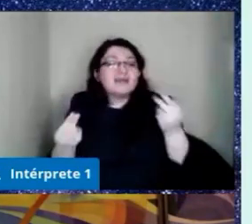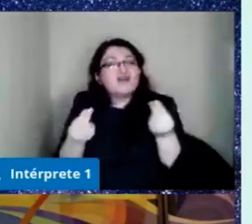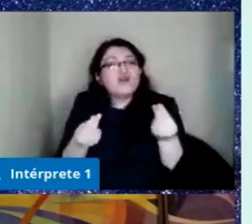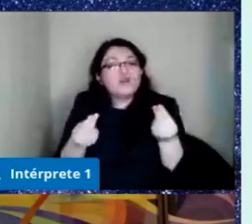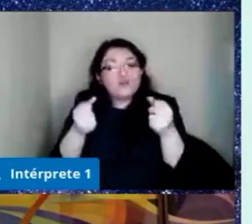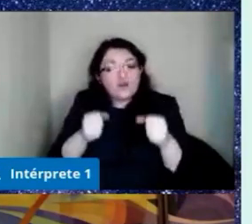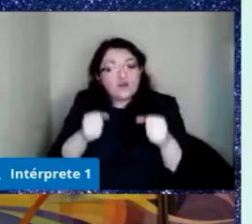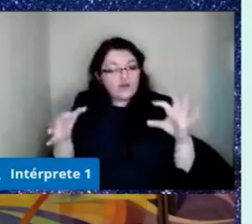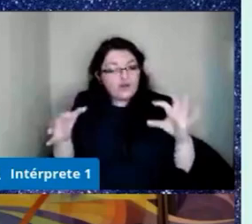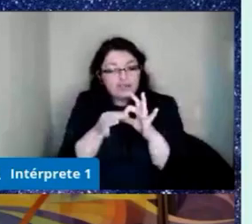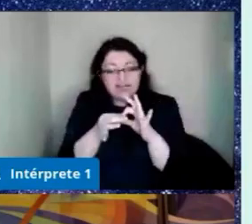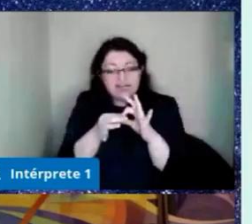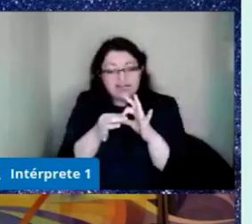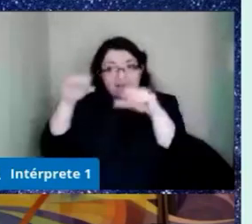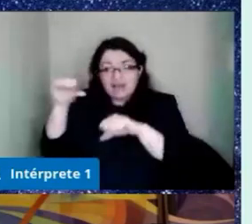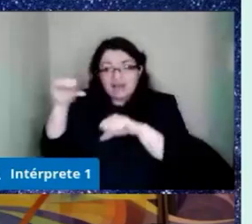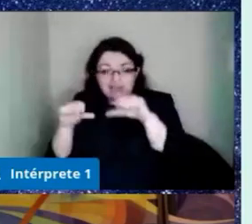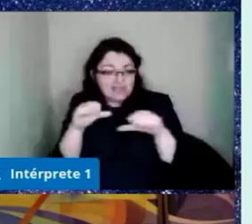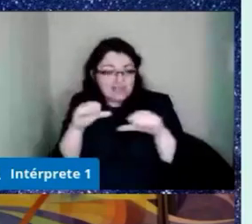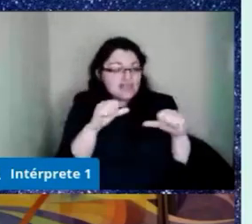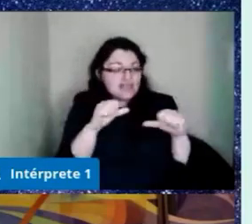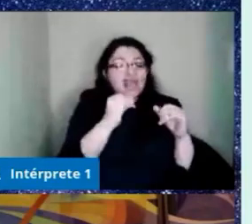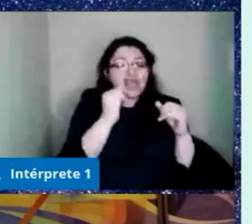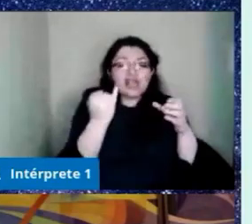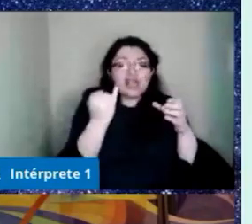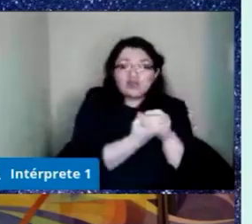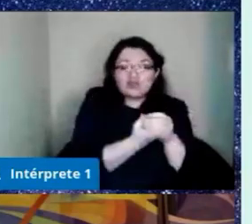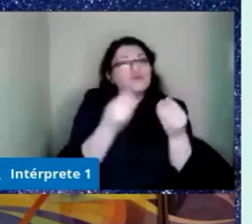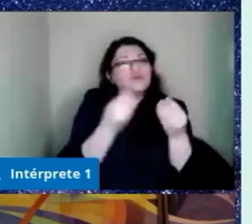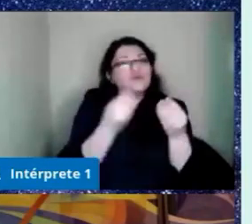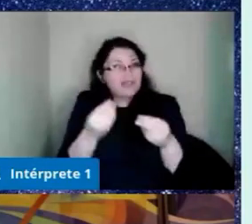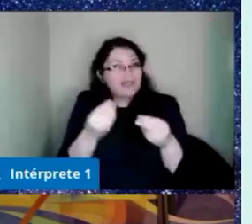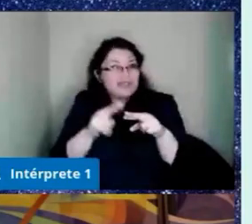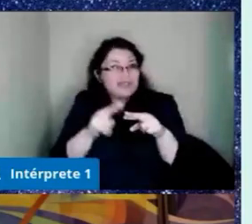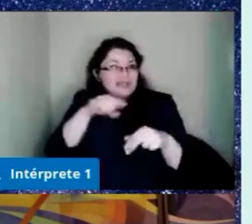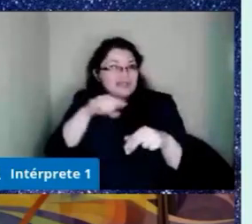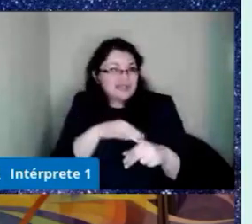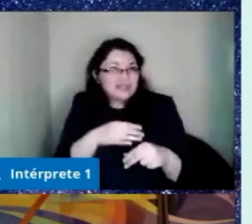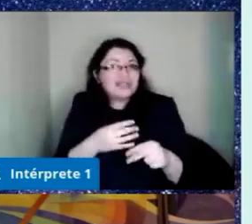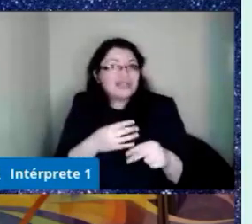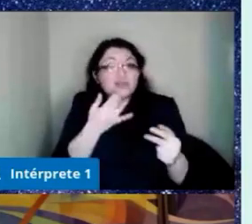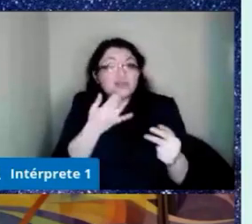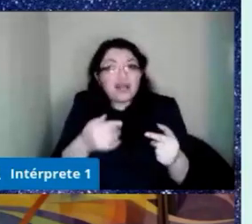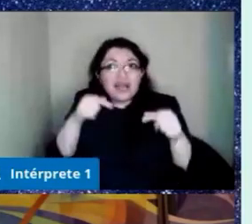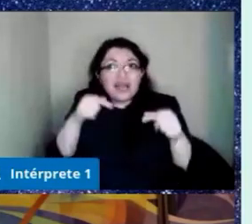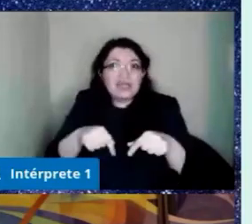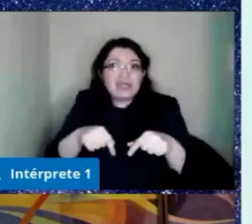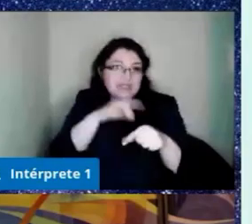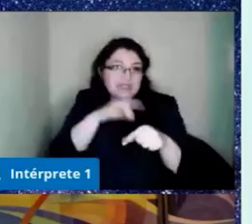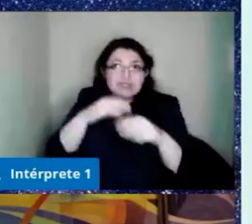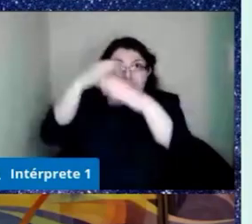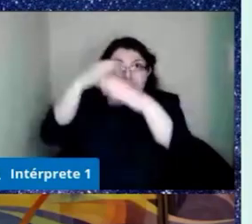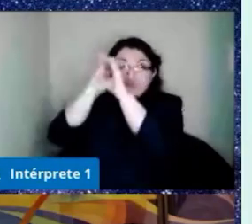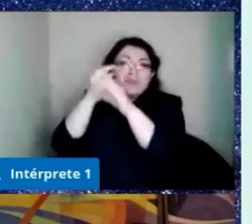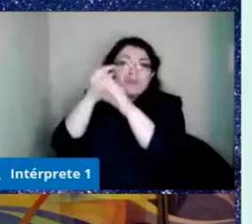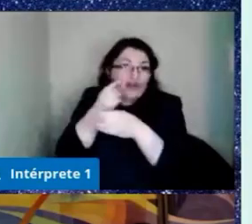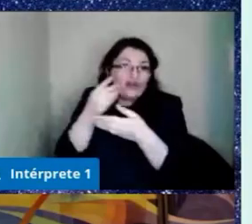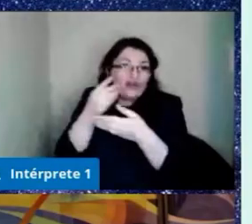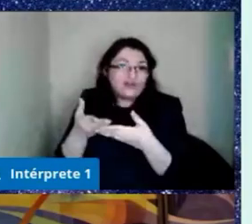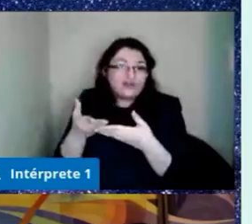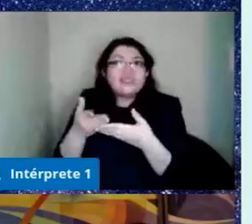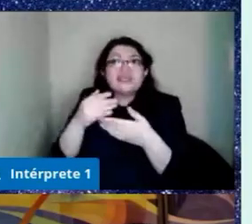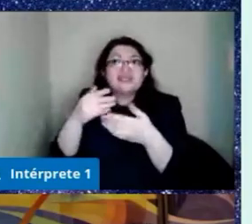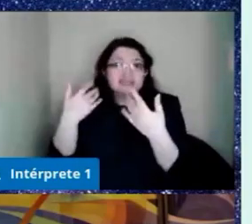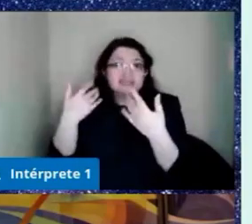ha sido, digamos, bueno poder hacerlo aquí en Chile porque la astronomía es muy conocida y está bastante difundida entre